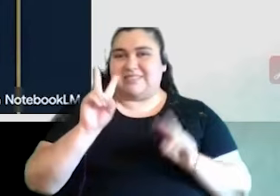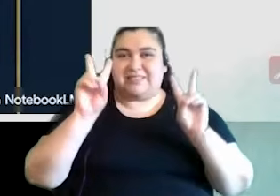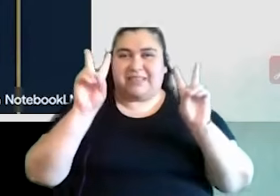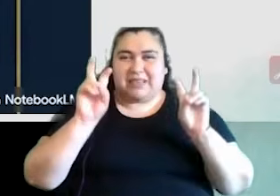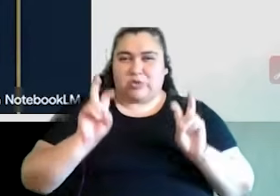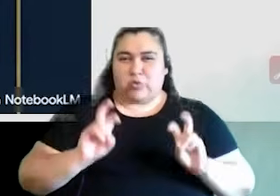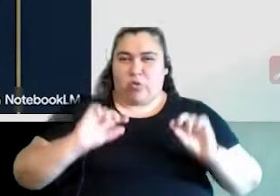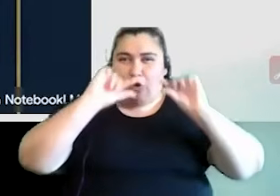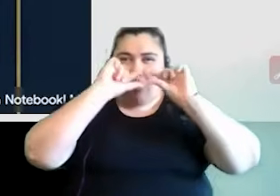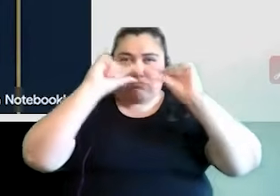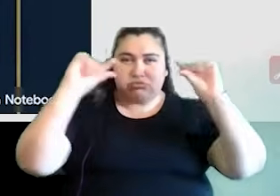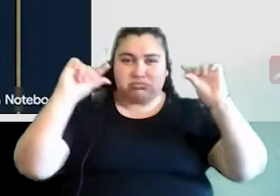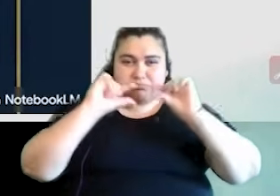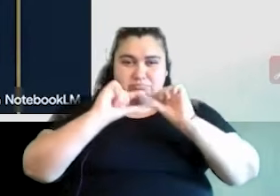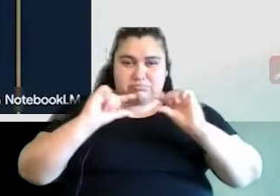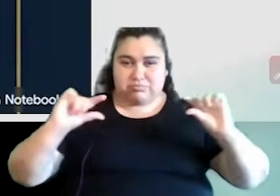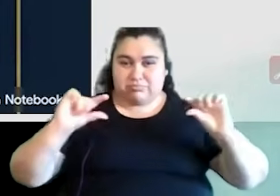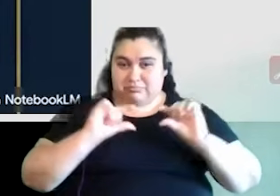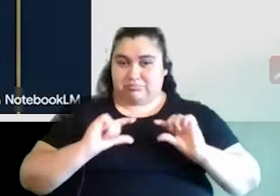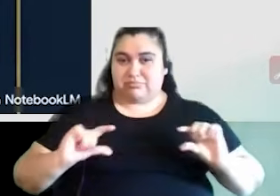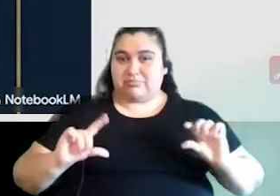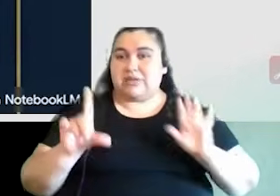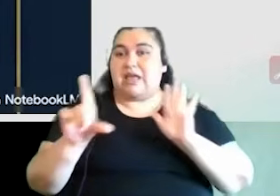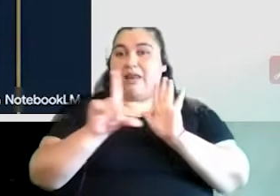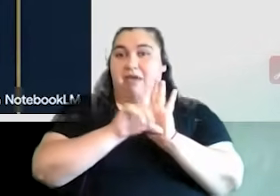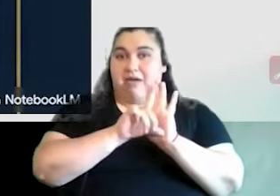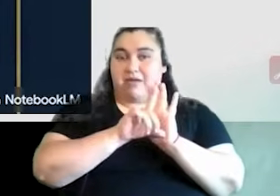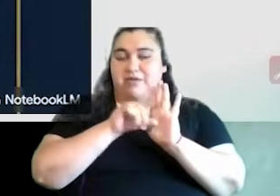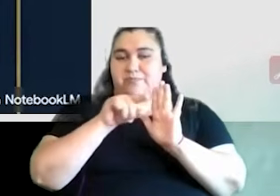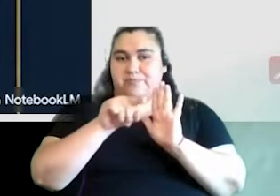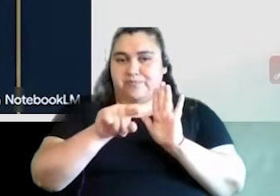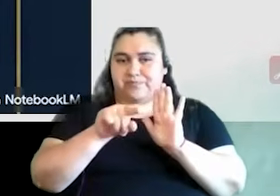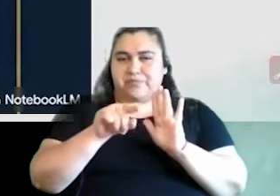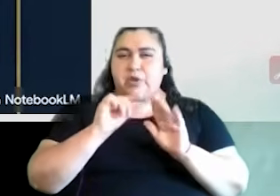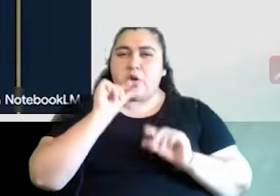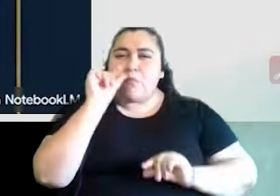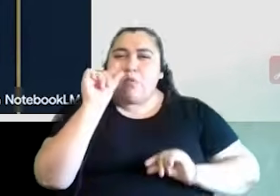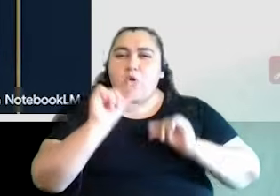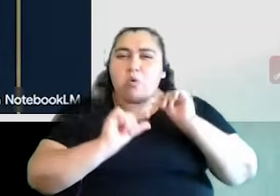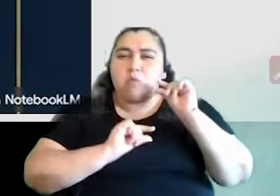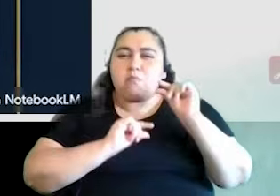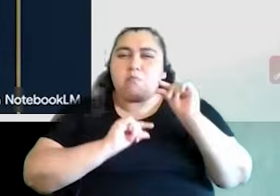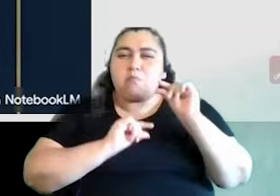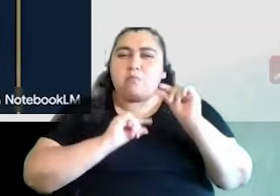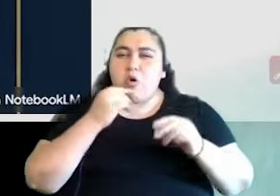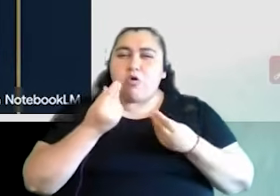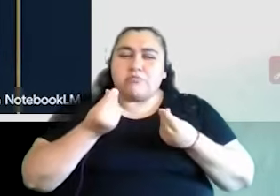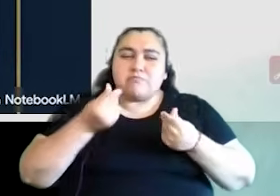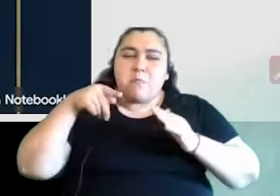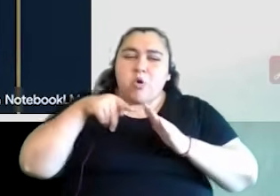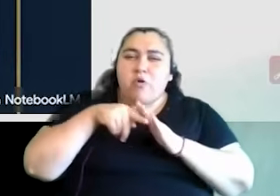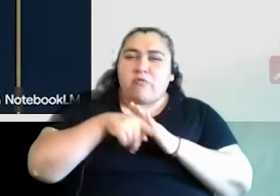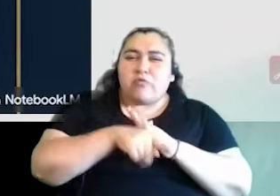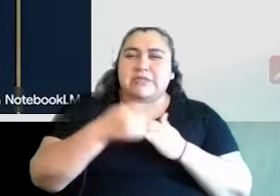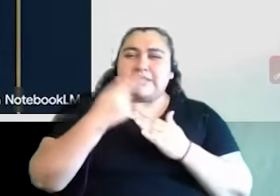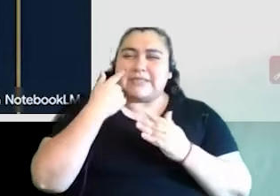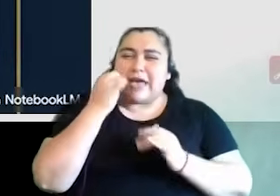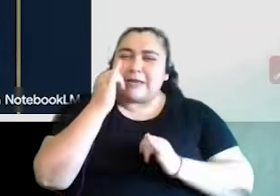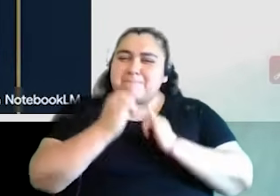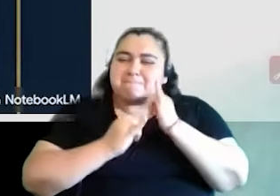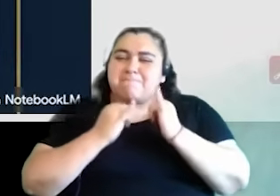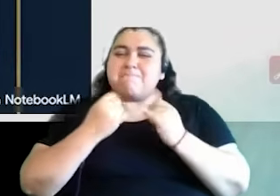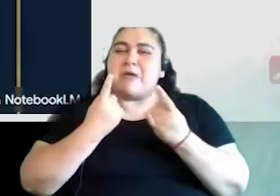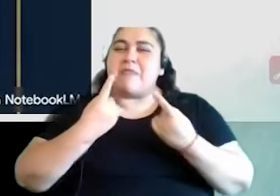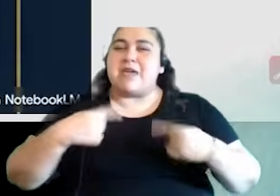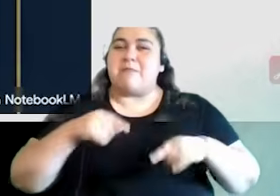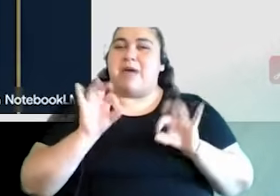normativa de esta ley. Desmenuzar un poco la ley también nos sirve como para referenciarnos rápido en lo